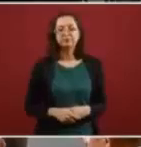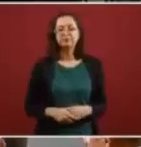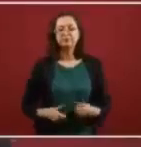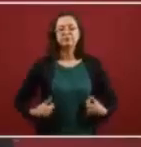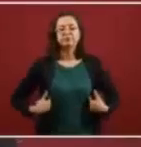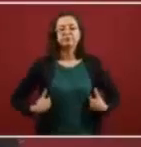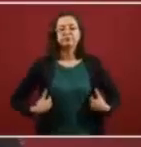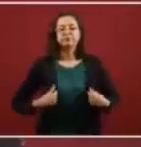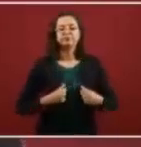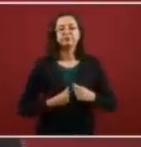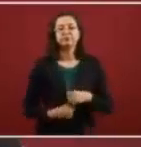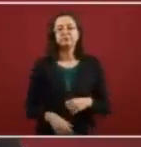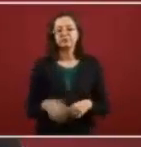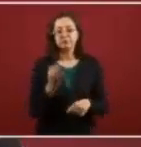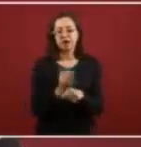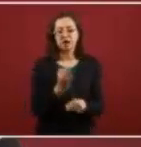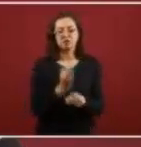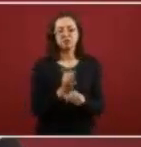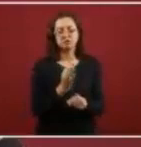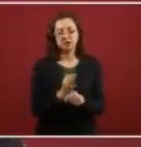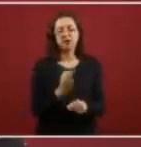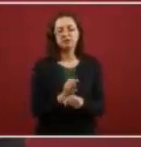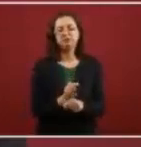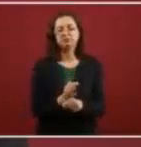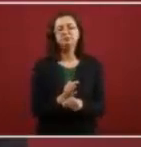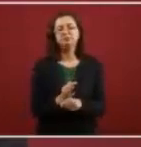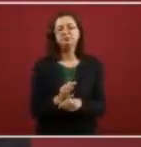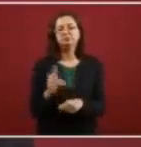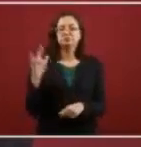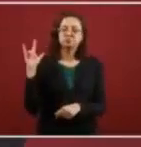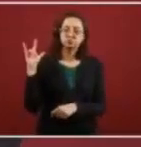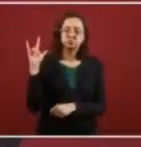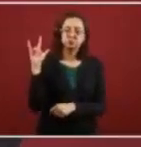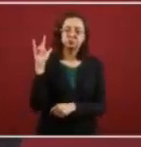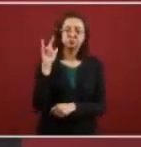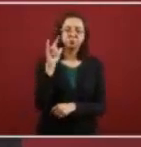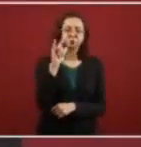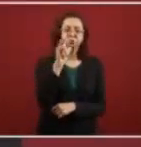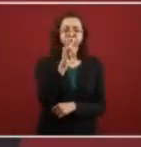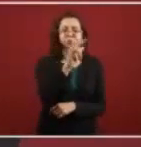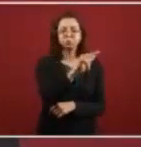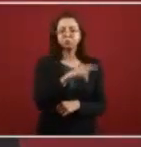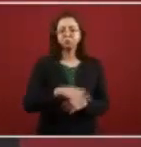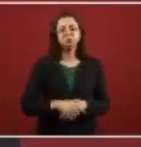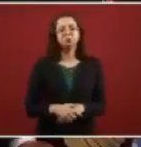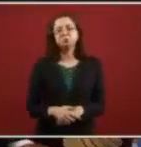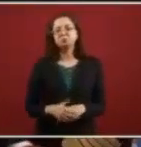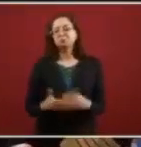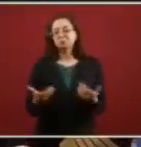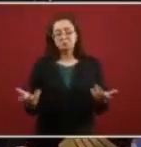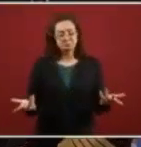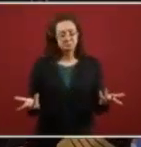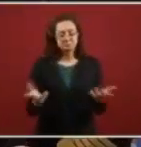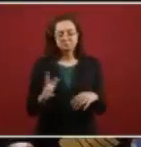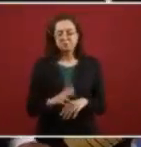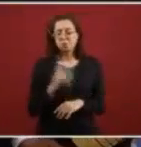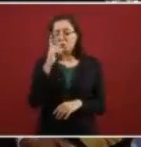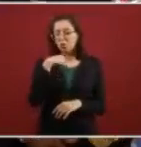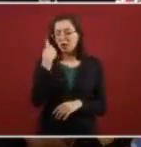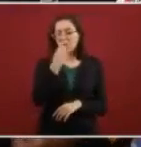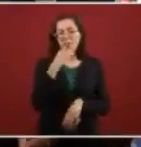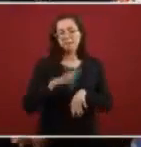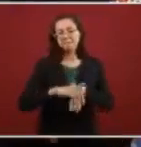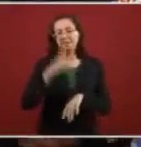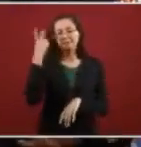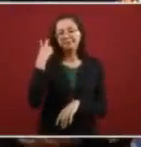momentos están en eso eso va a provocar otro retraso aproximadamente un poco más de una hora hasta